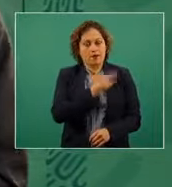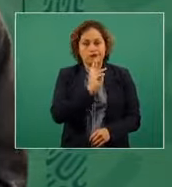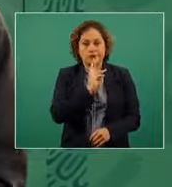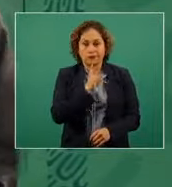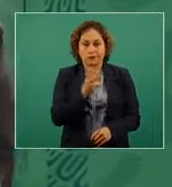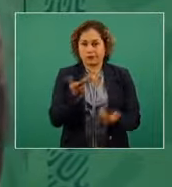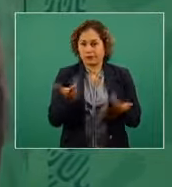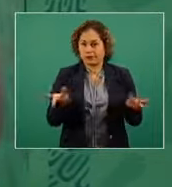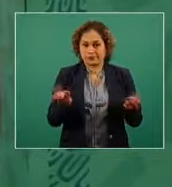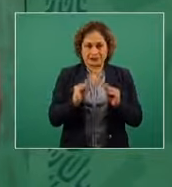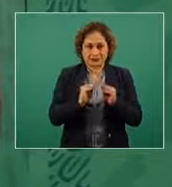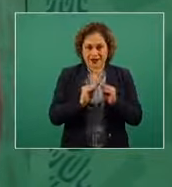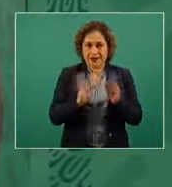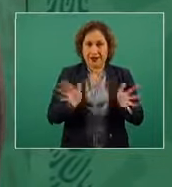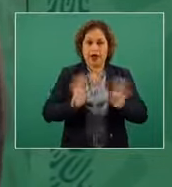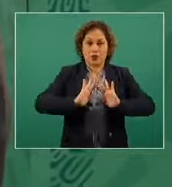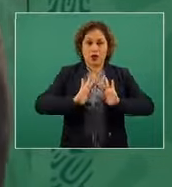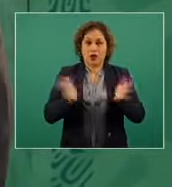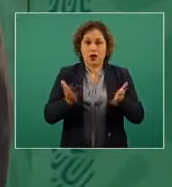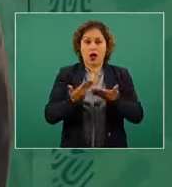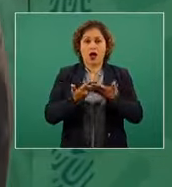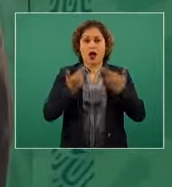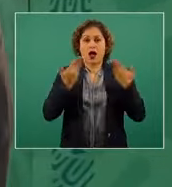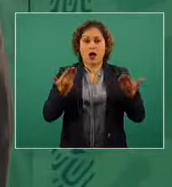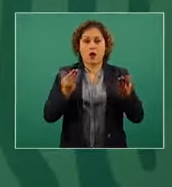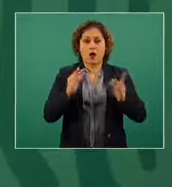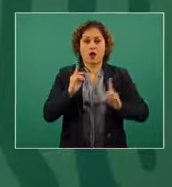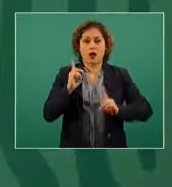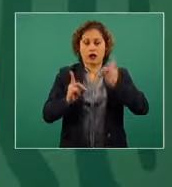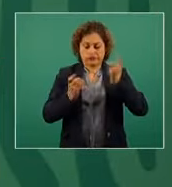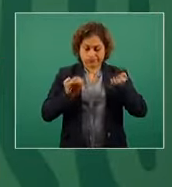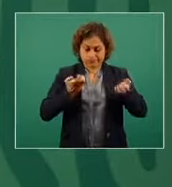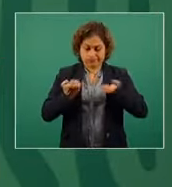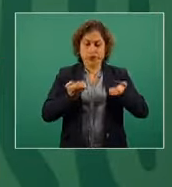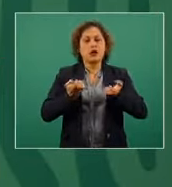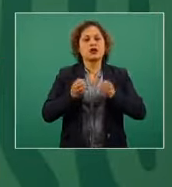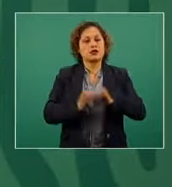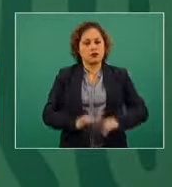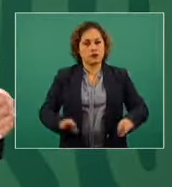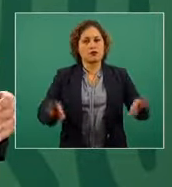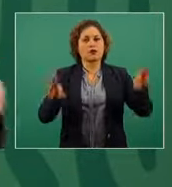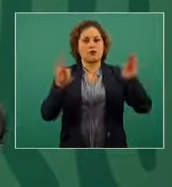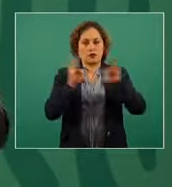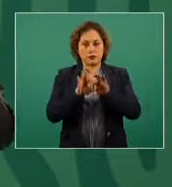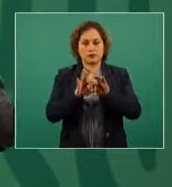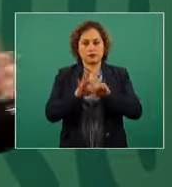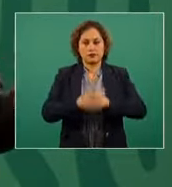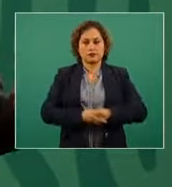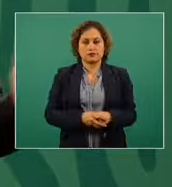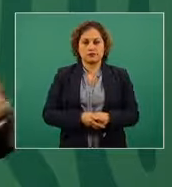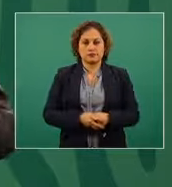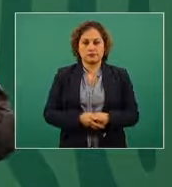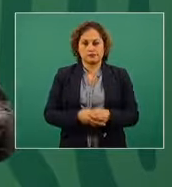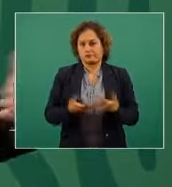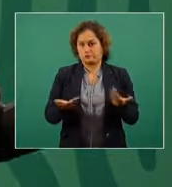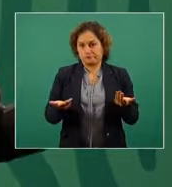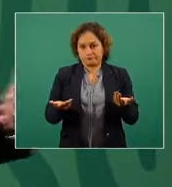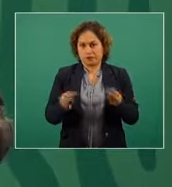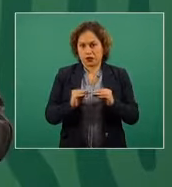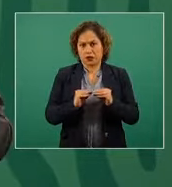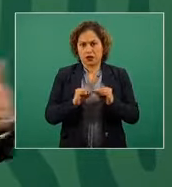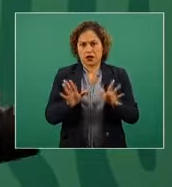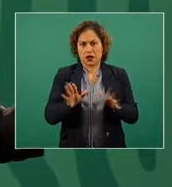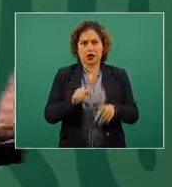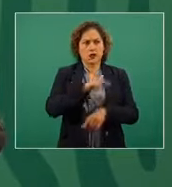Entonces, sí es muy importante el ejercicio, el deporte, y abrir